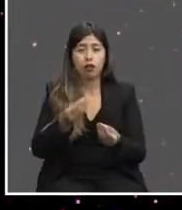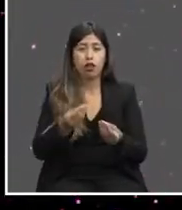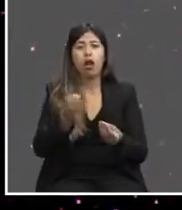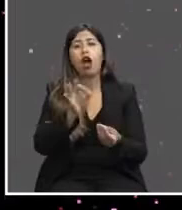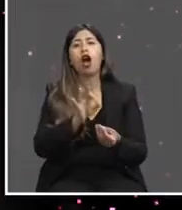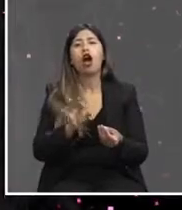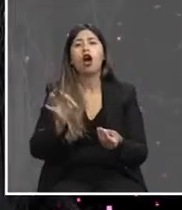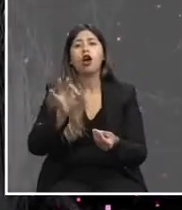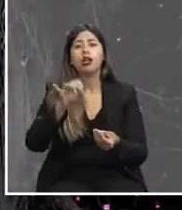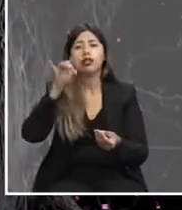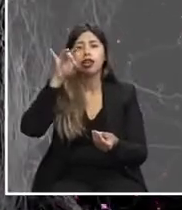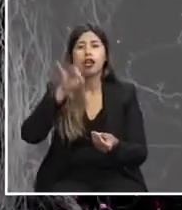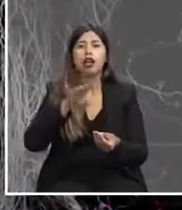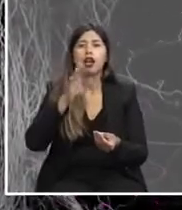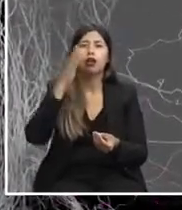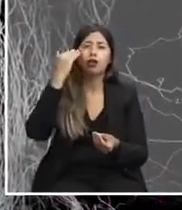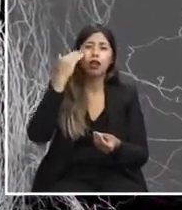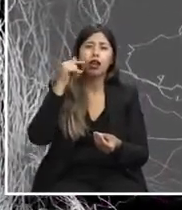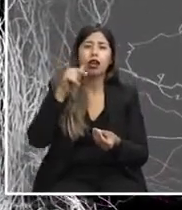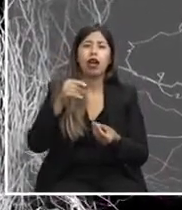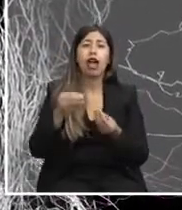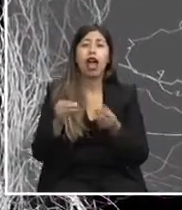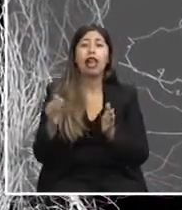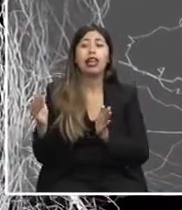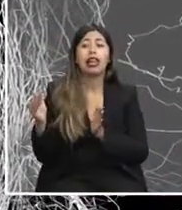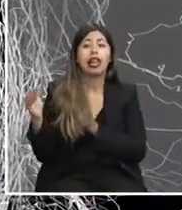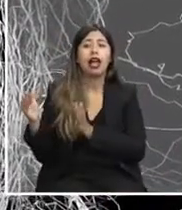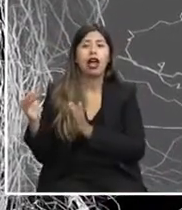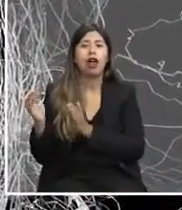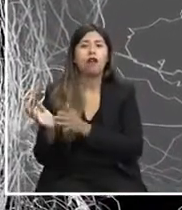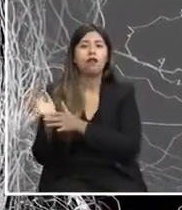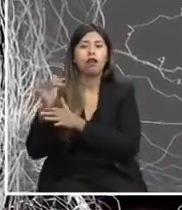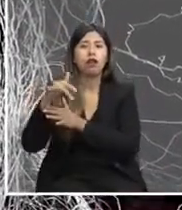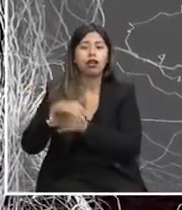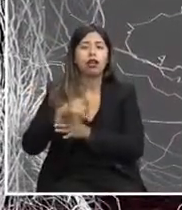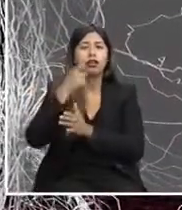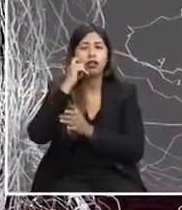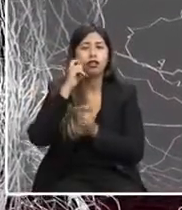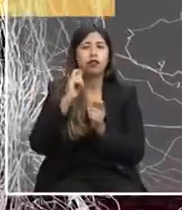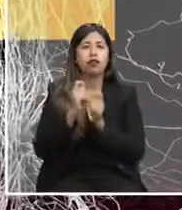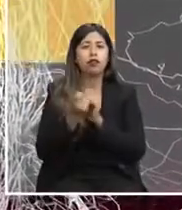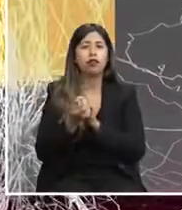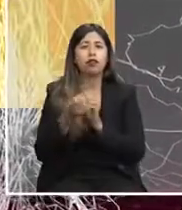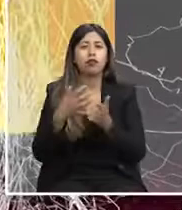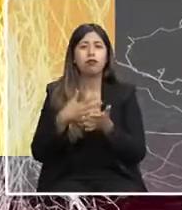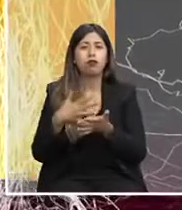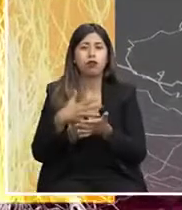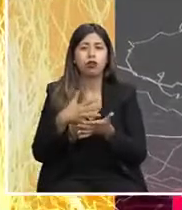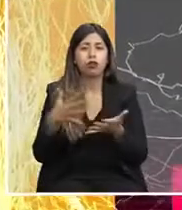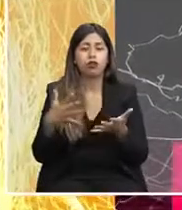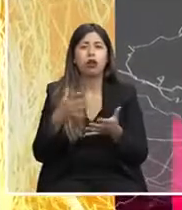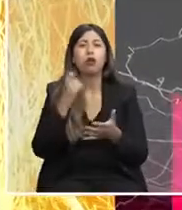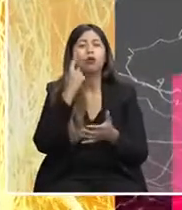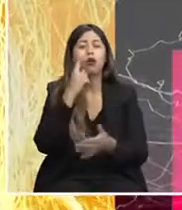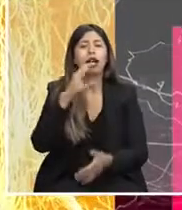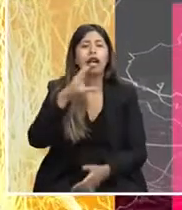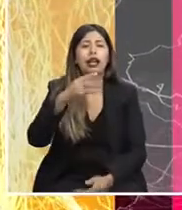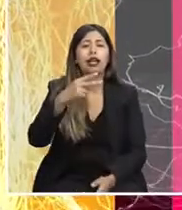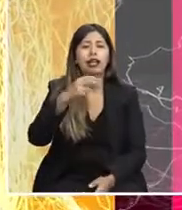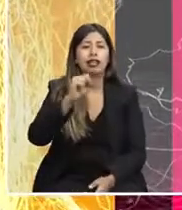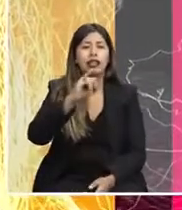sabemos, incluso si no sabemos si estamos al lado de un volcán, nos vuelve altamente vulnerable. El mejor ejemplo, Chaitén,